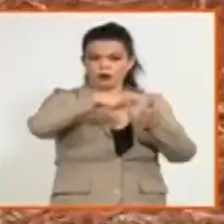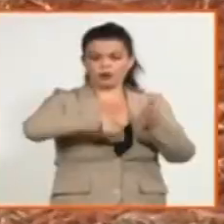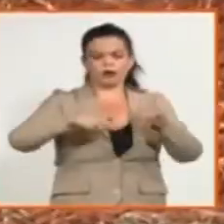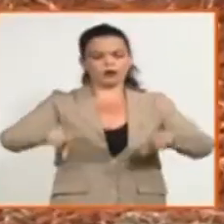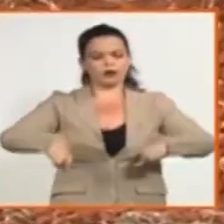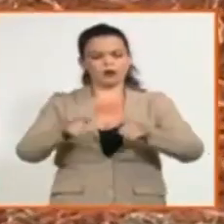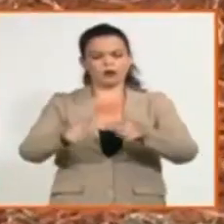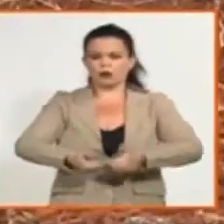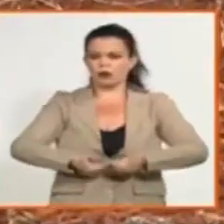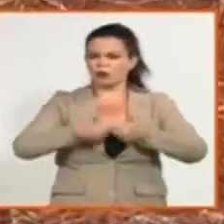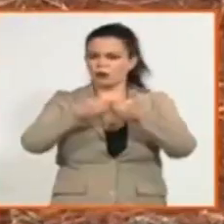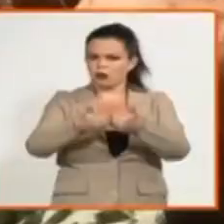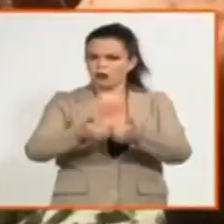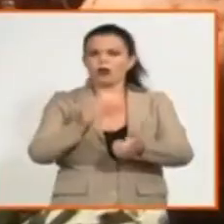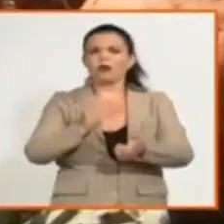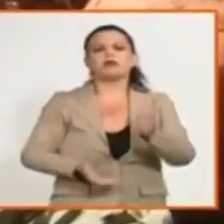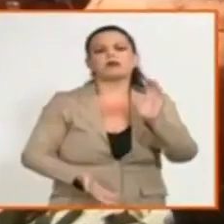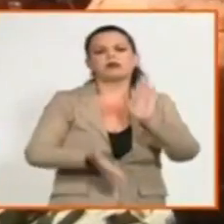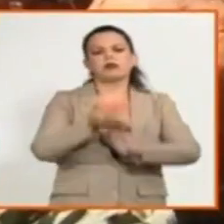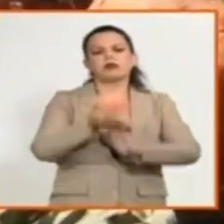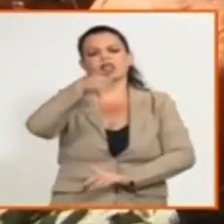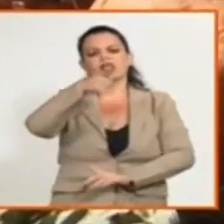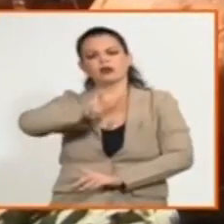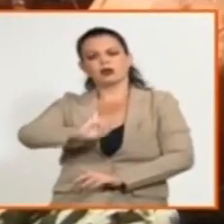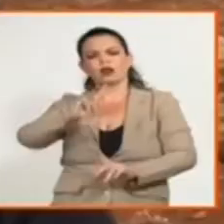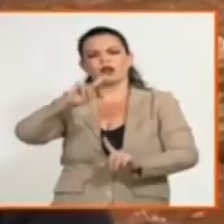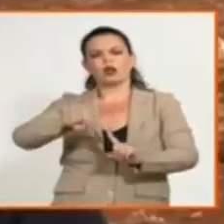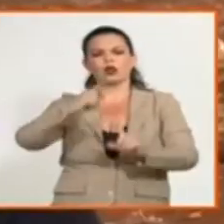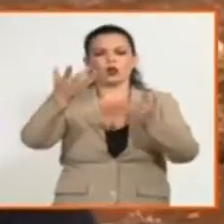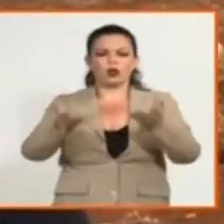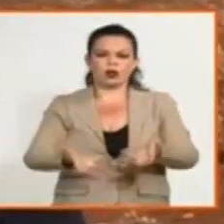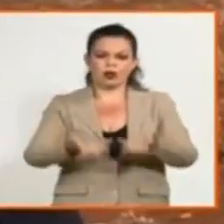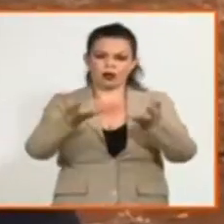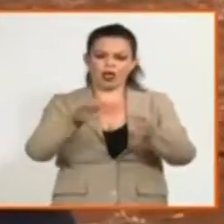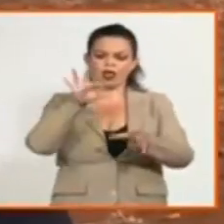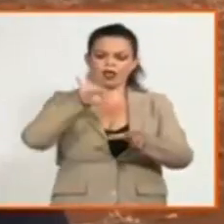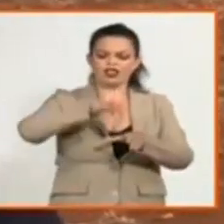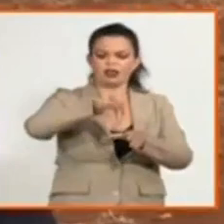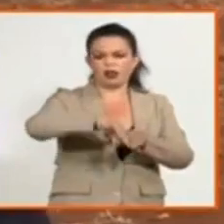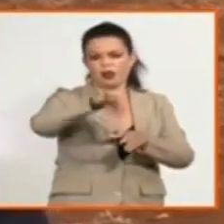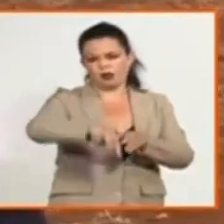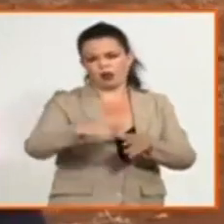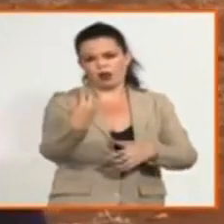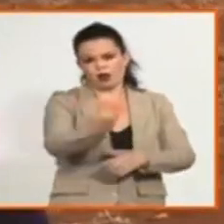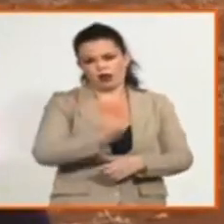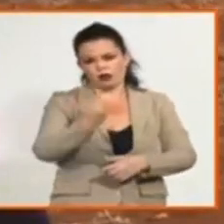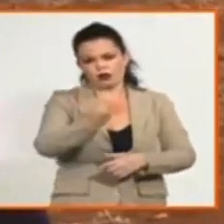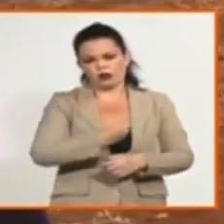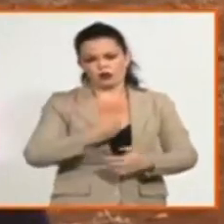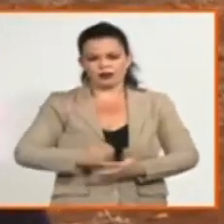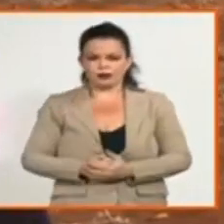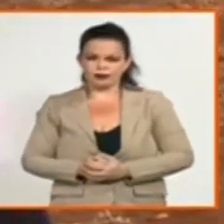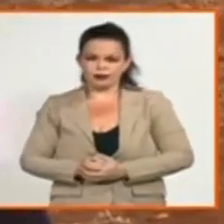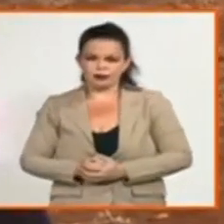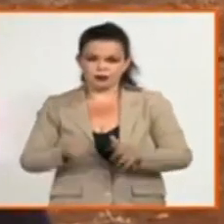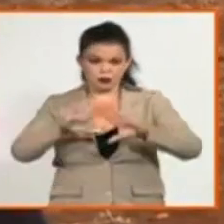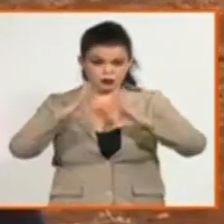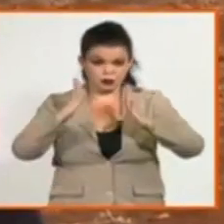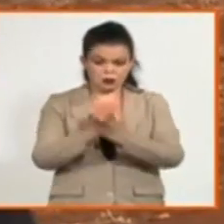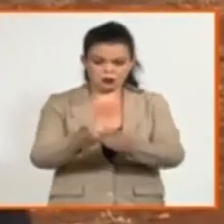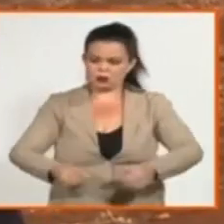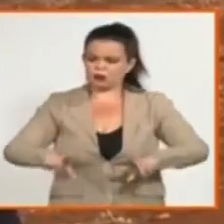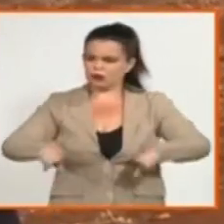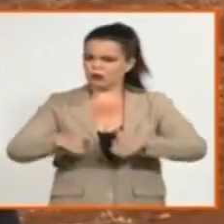ahora supera las 19 toneladas con semilla nacional. Todas las labores de cultivo se hicieron como debía. Buena siembra de